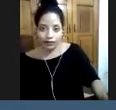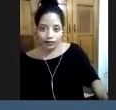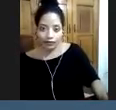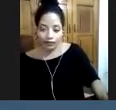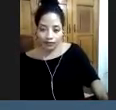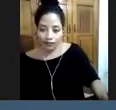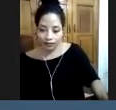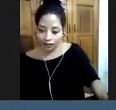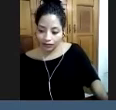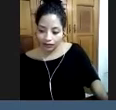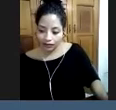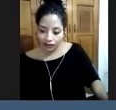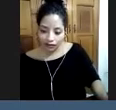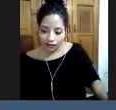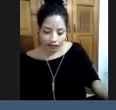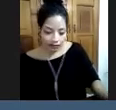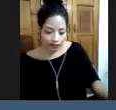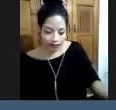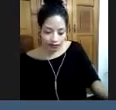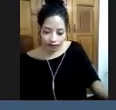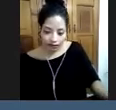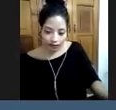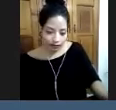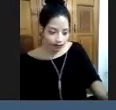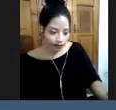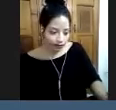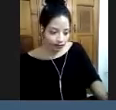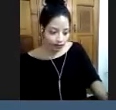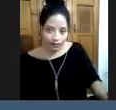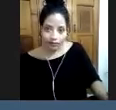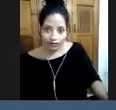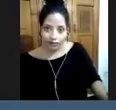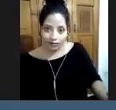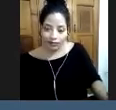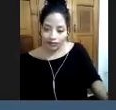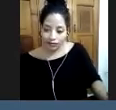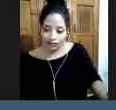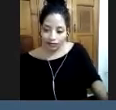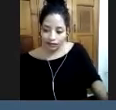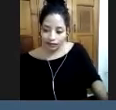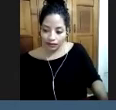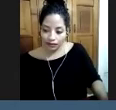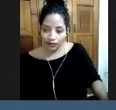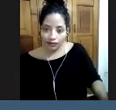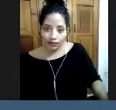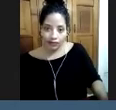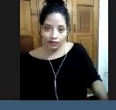sus, durante estas clases virtuales se haya visto afectada, porque, ¿verdad?